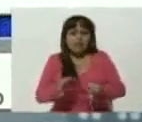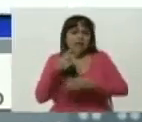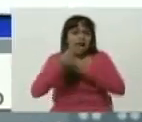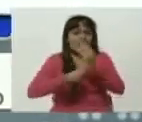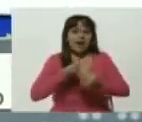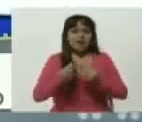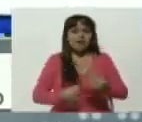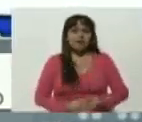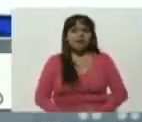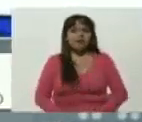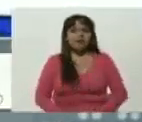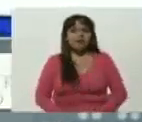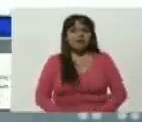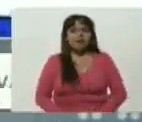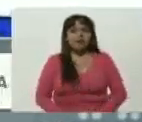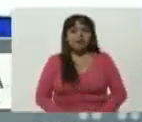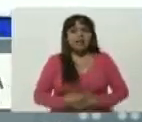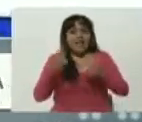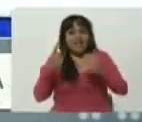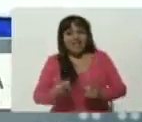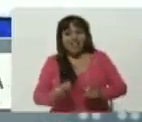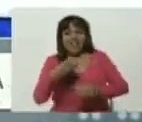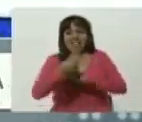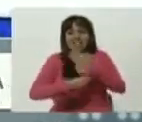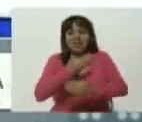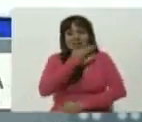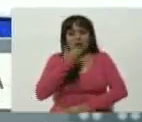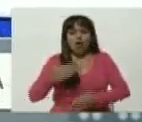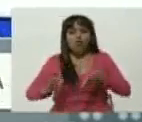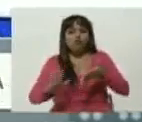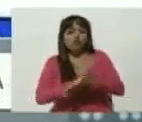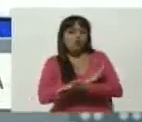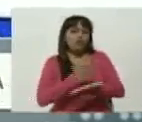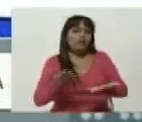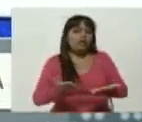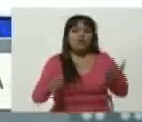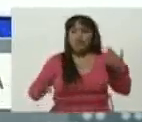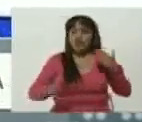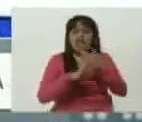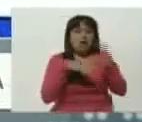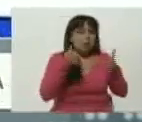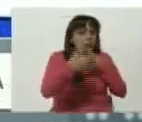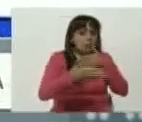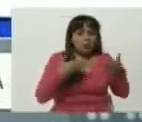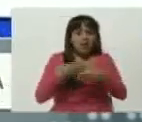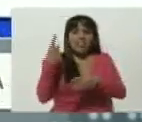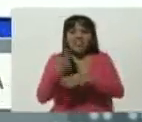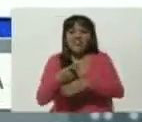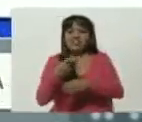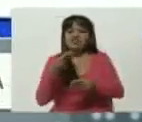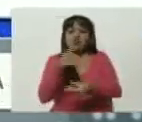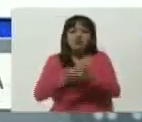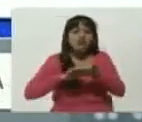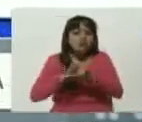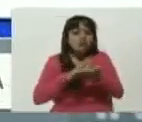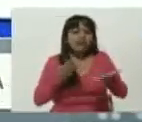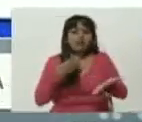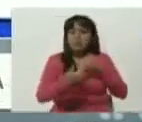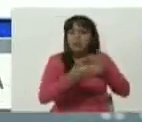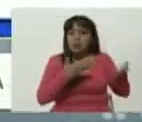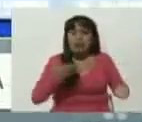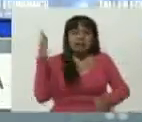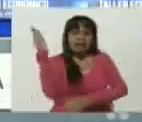productiva se debe imponer sobre las amenazas, los bloqueos, las sanciones.